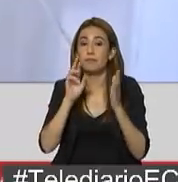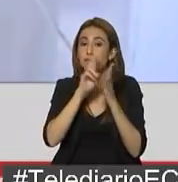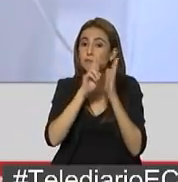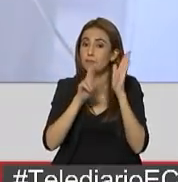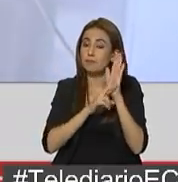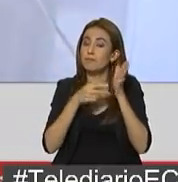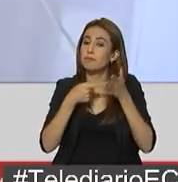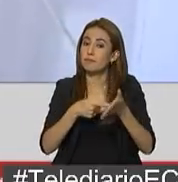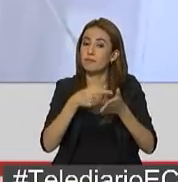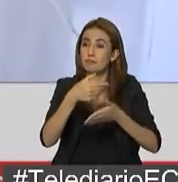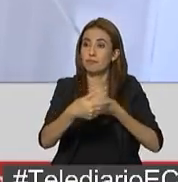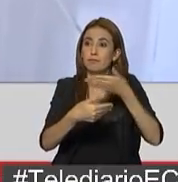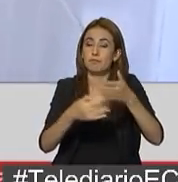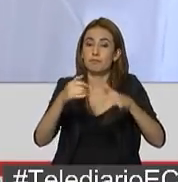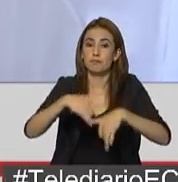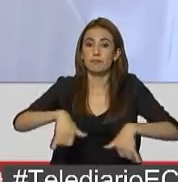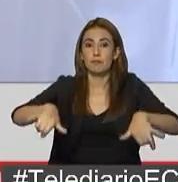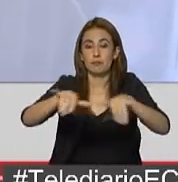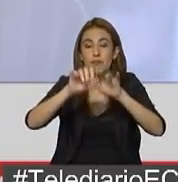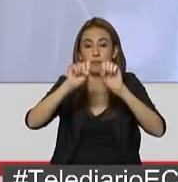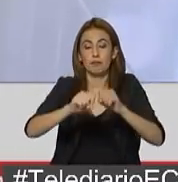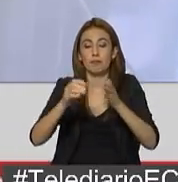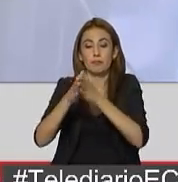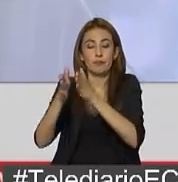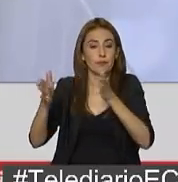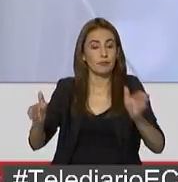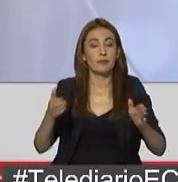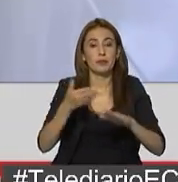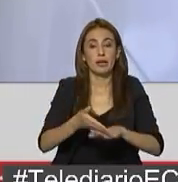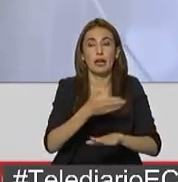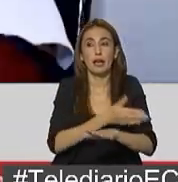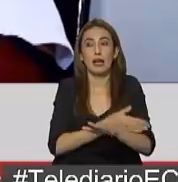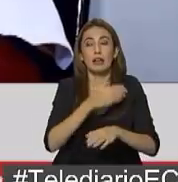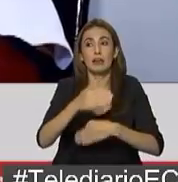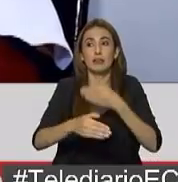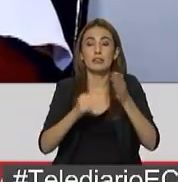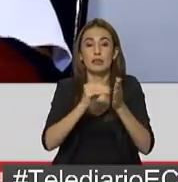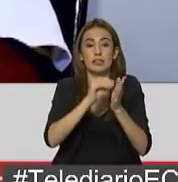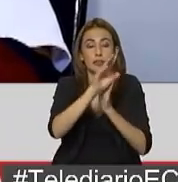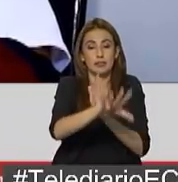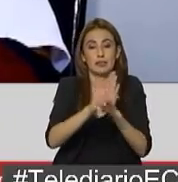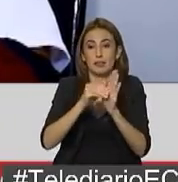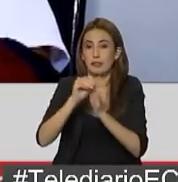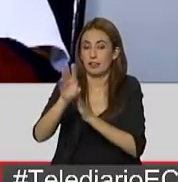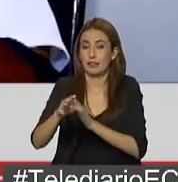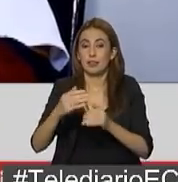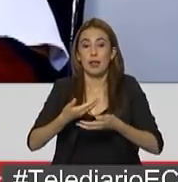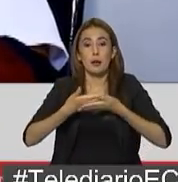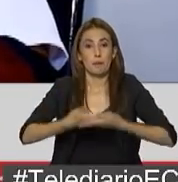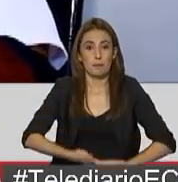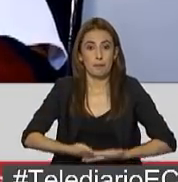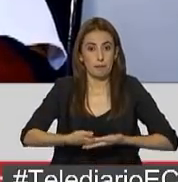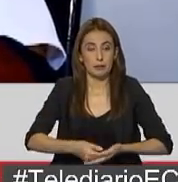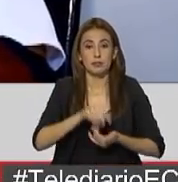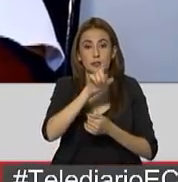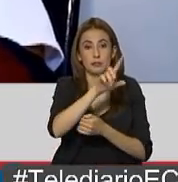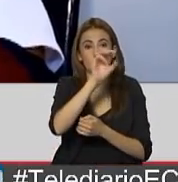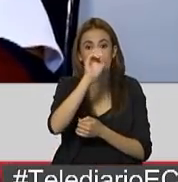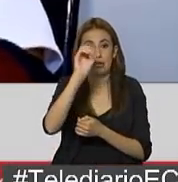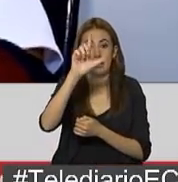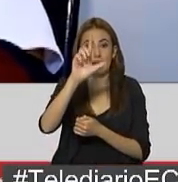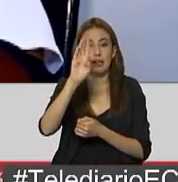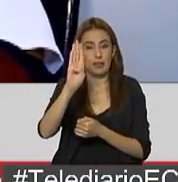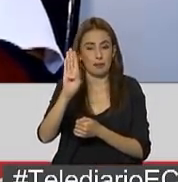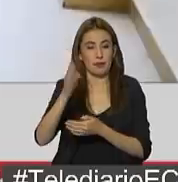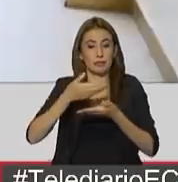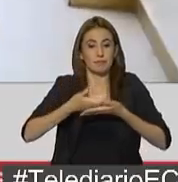ser mayores de edad, no consumir medicamentos los días previos a la donación y tener un peso superior a los 50 kilos. Pero